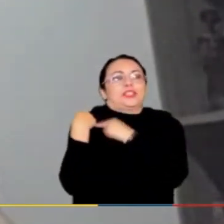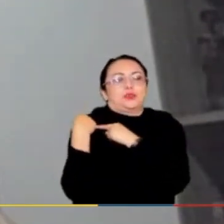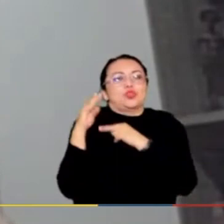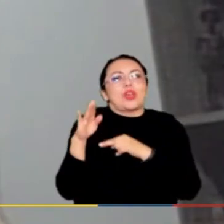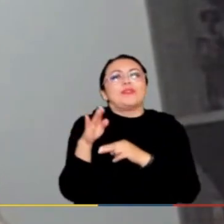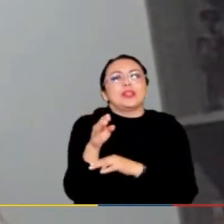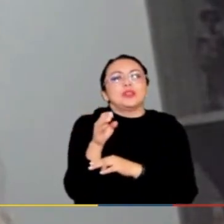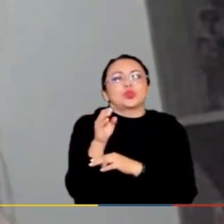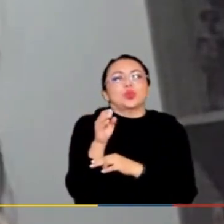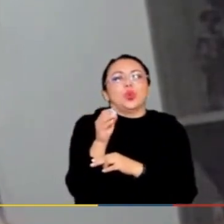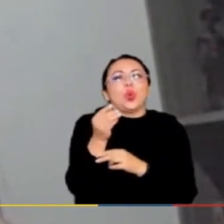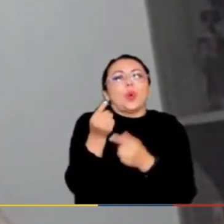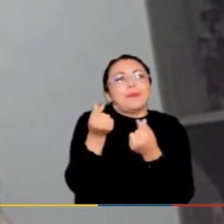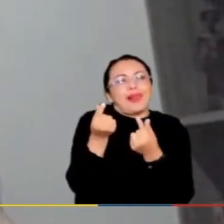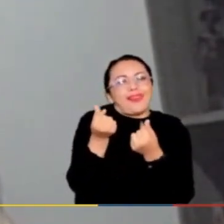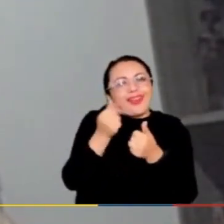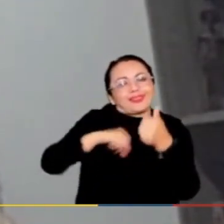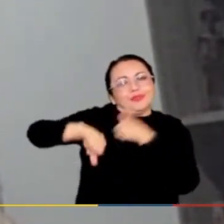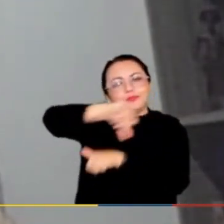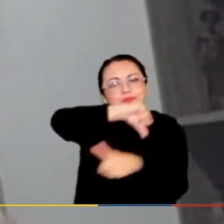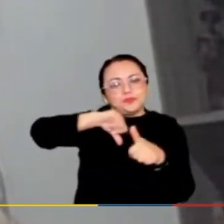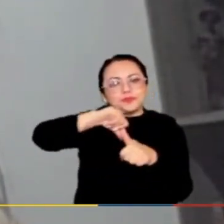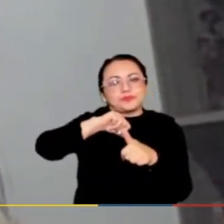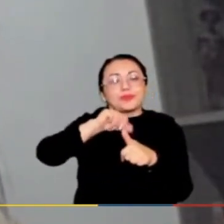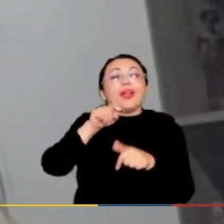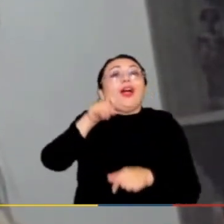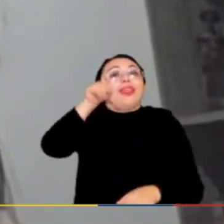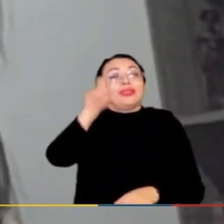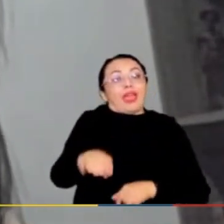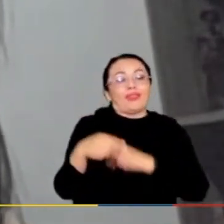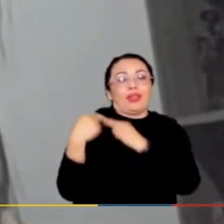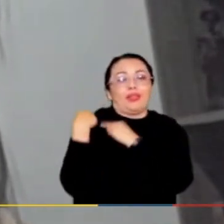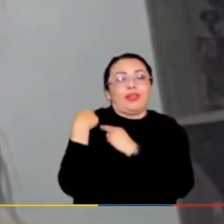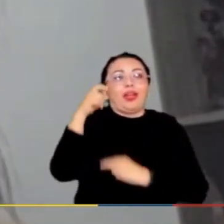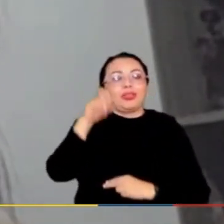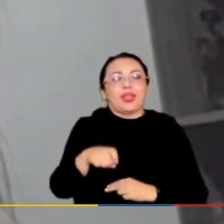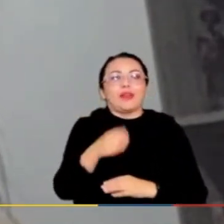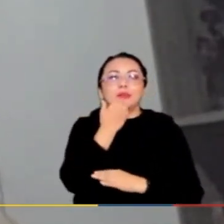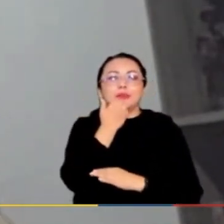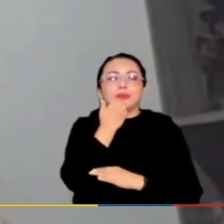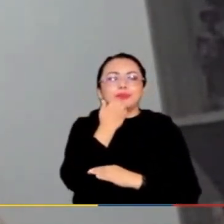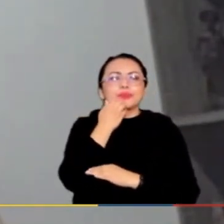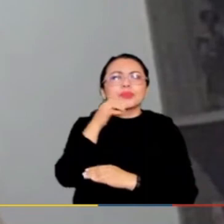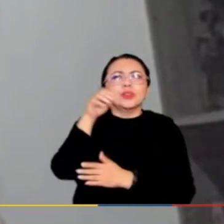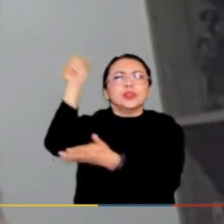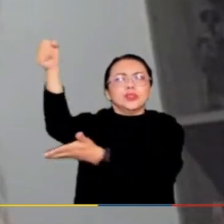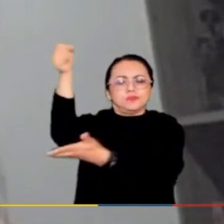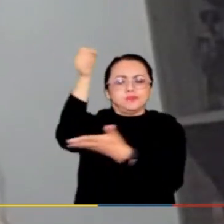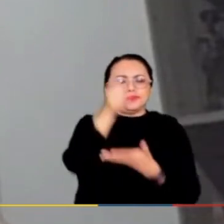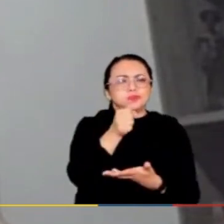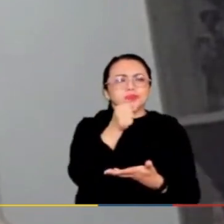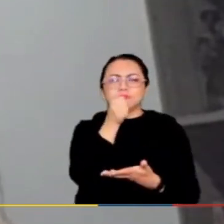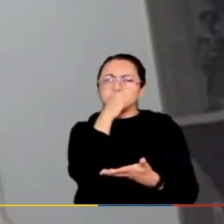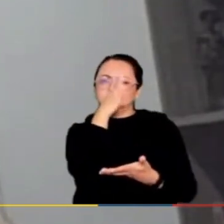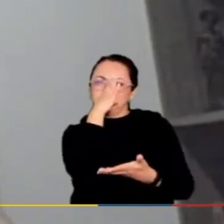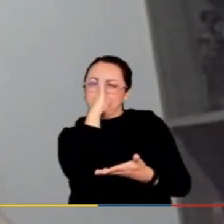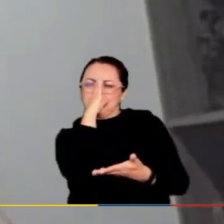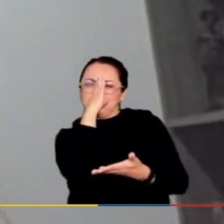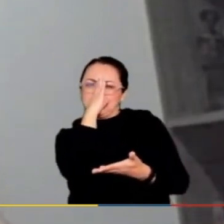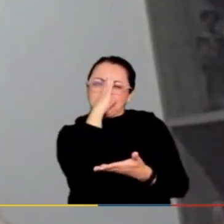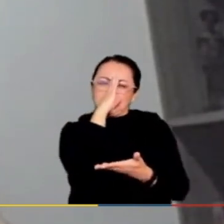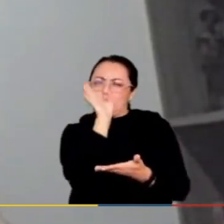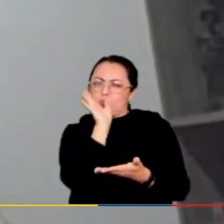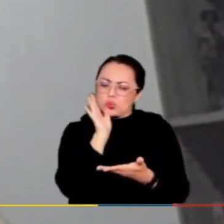resaltando dentro de ellas el deber legal por evitar el ingreso de capital dudoso, de dudoso origen, que